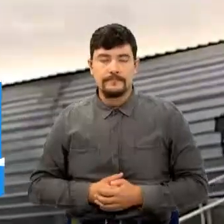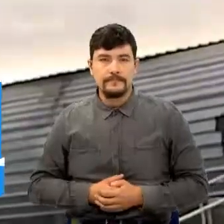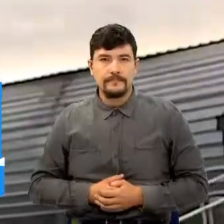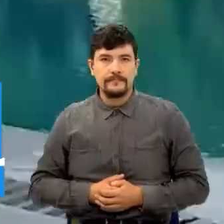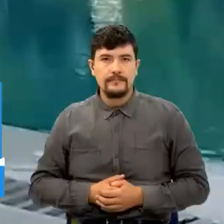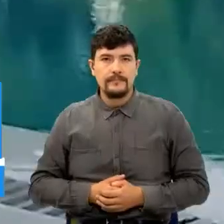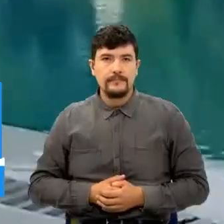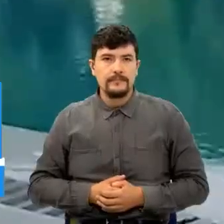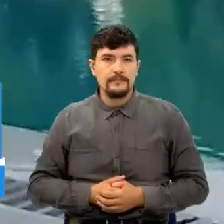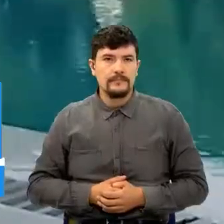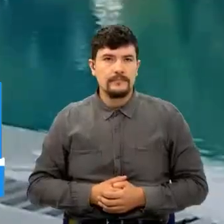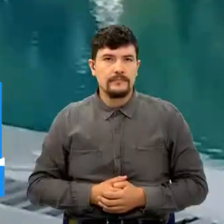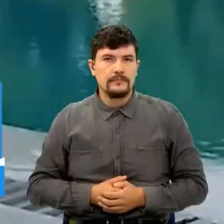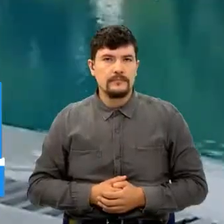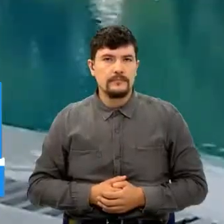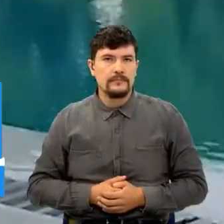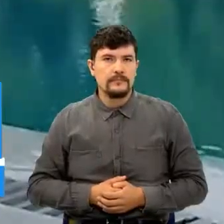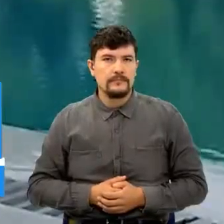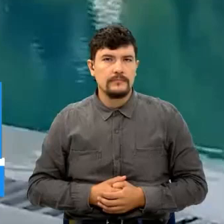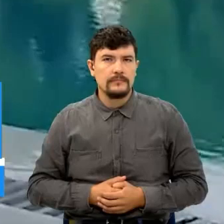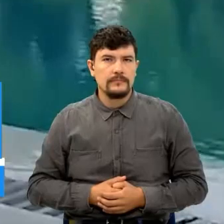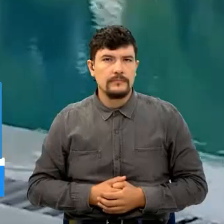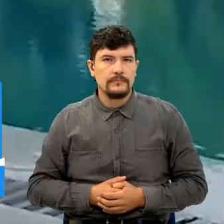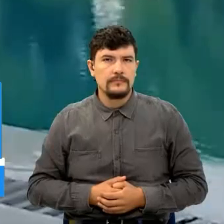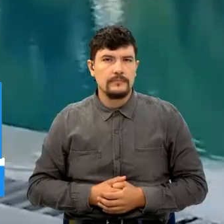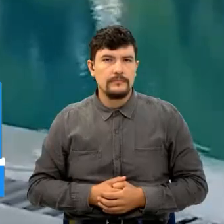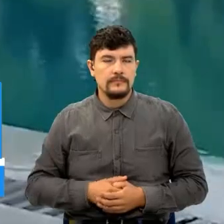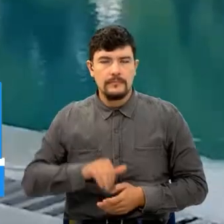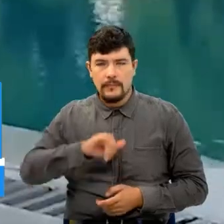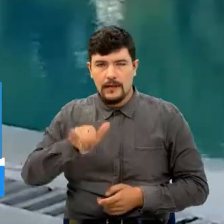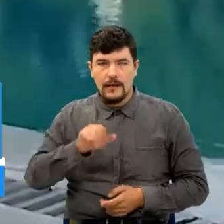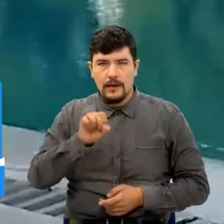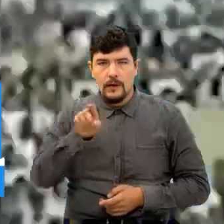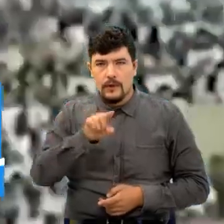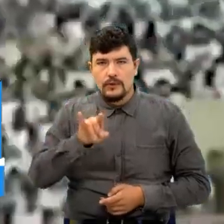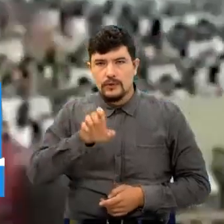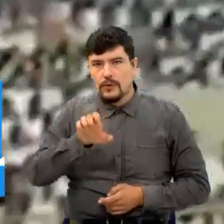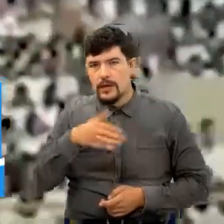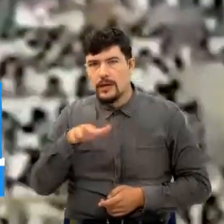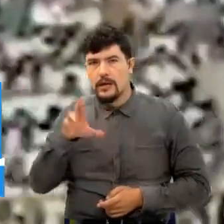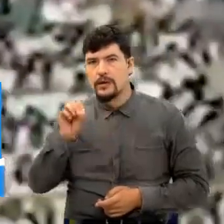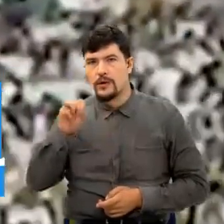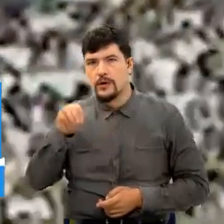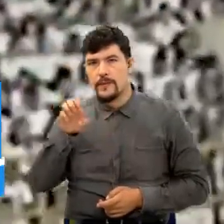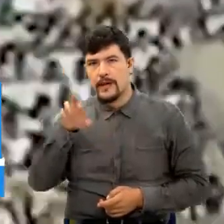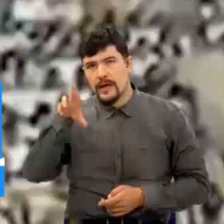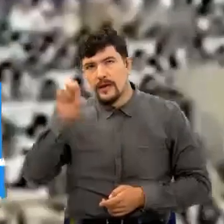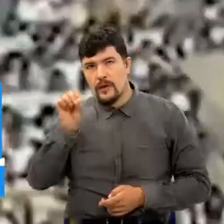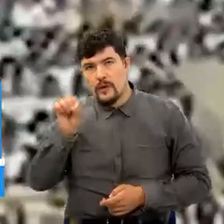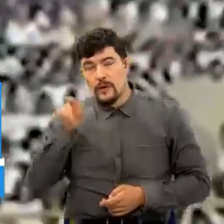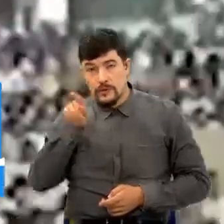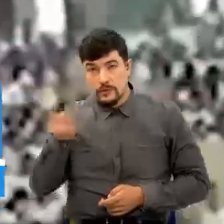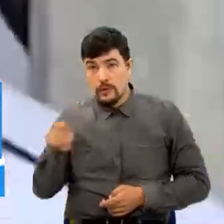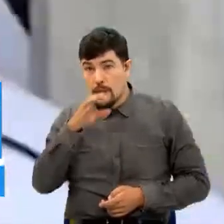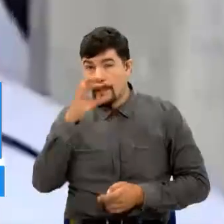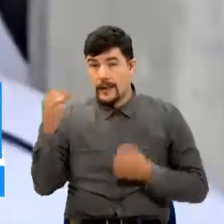tristeza. La lesión de Jesús Romero. Jesús Romero Montoya,